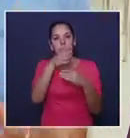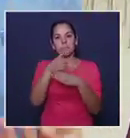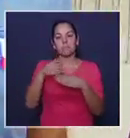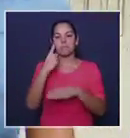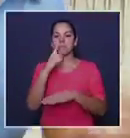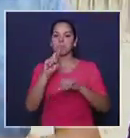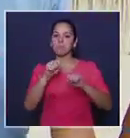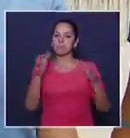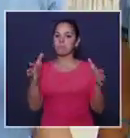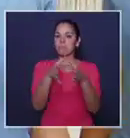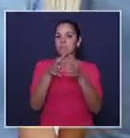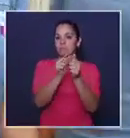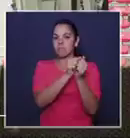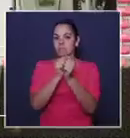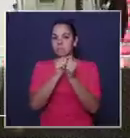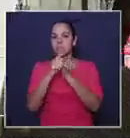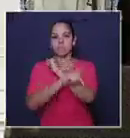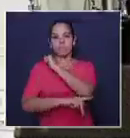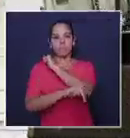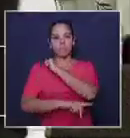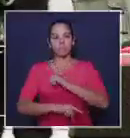ser más unidos, para unir más al país.